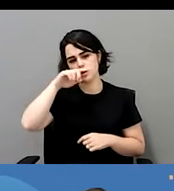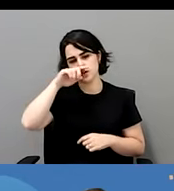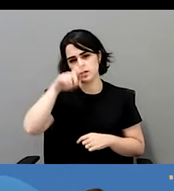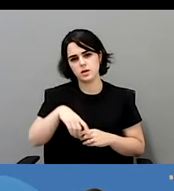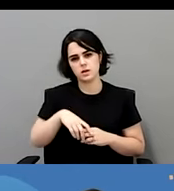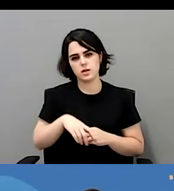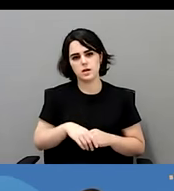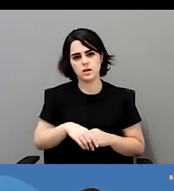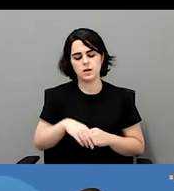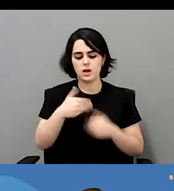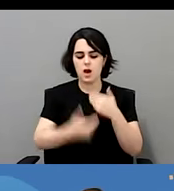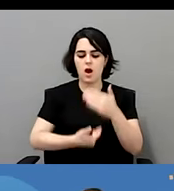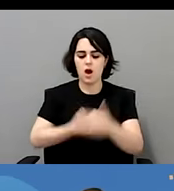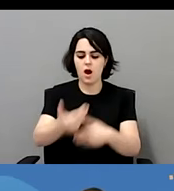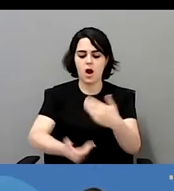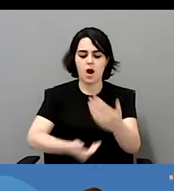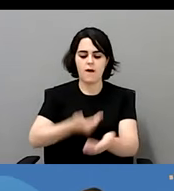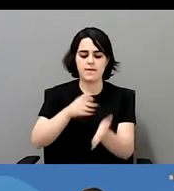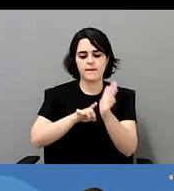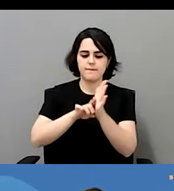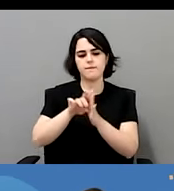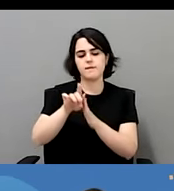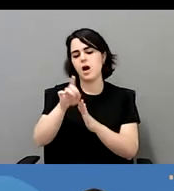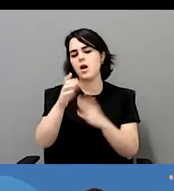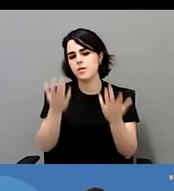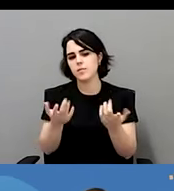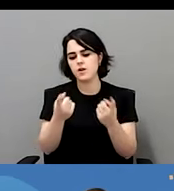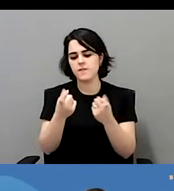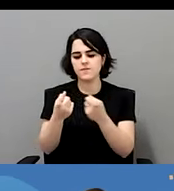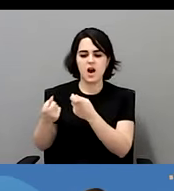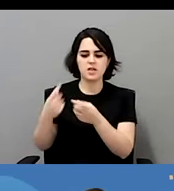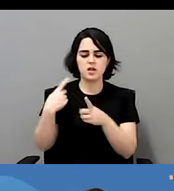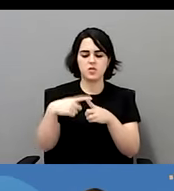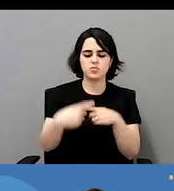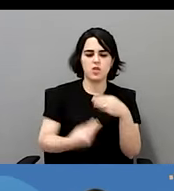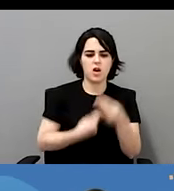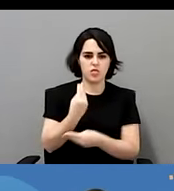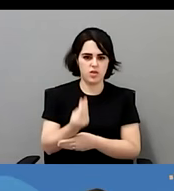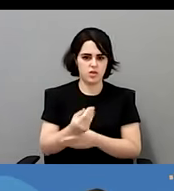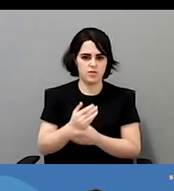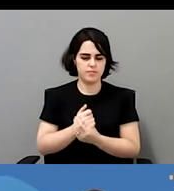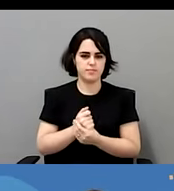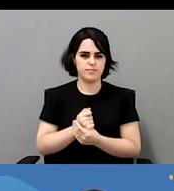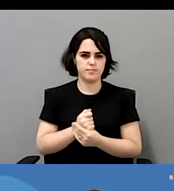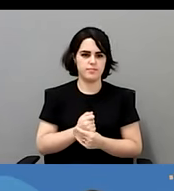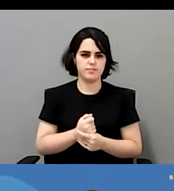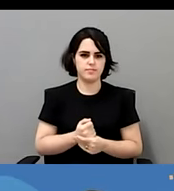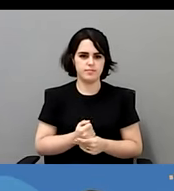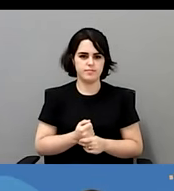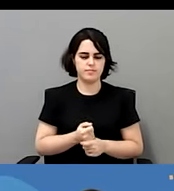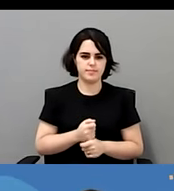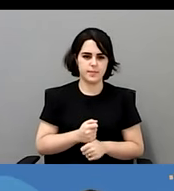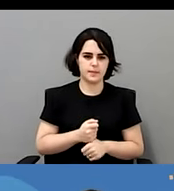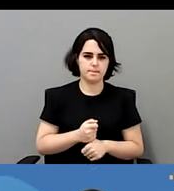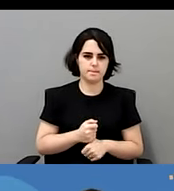mucho, pero aún queda mucho camino por recorrer. Ya